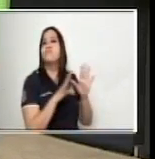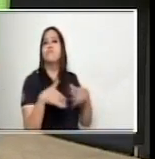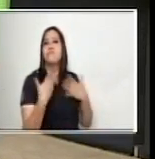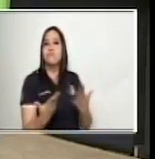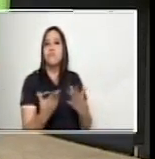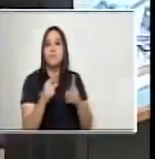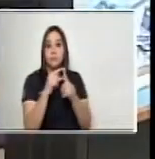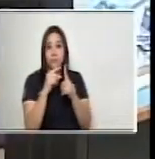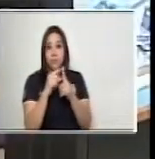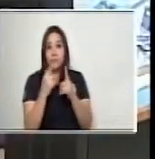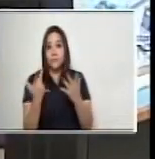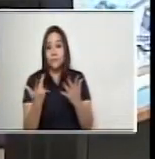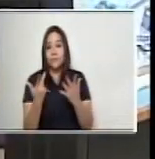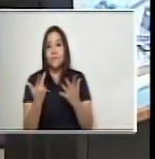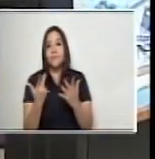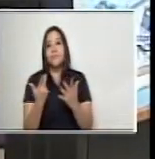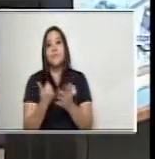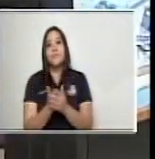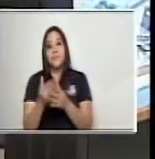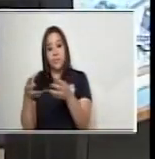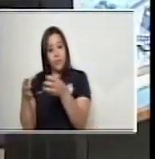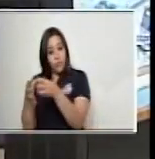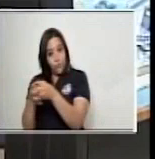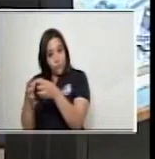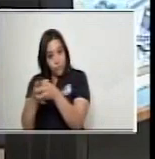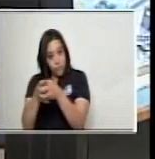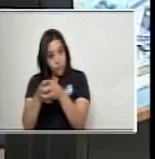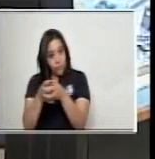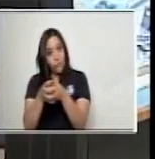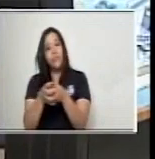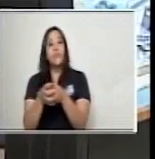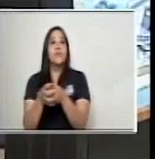Los enunciados son